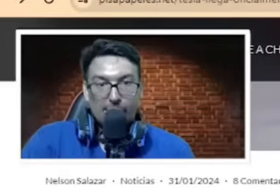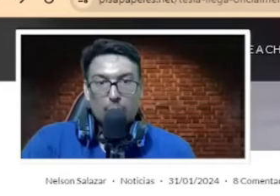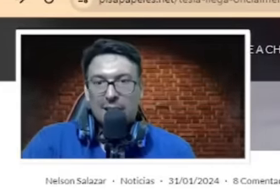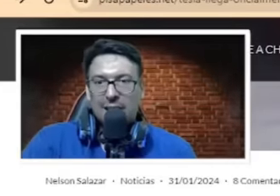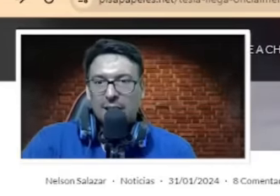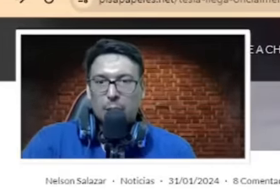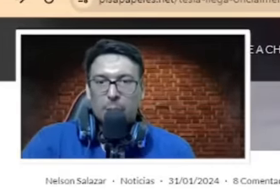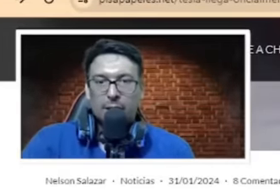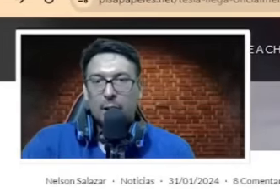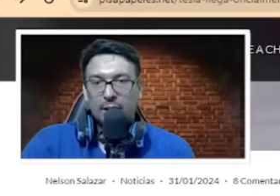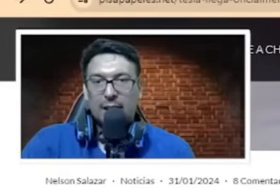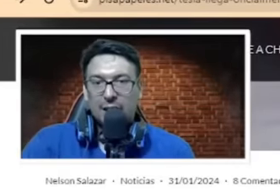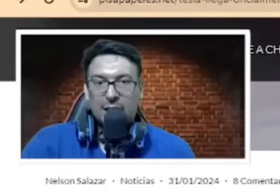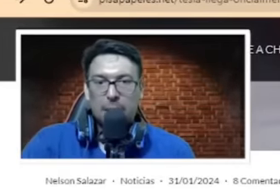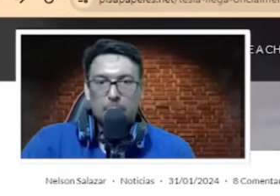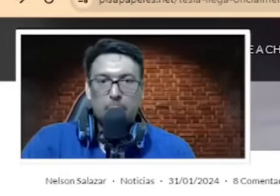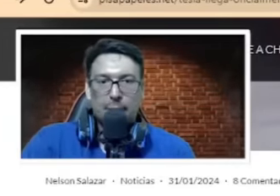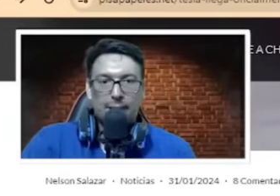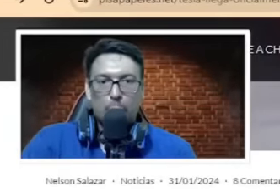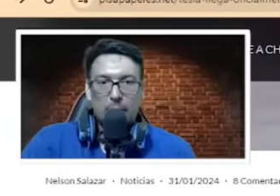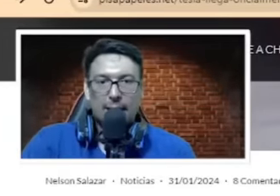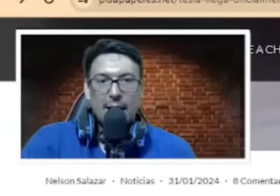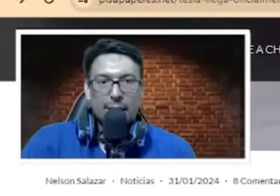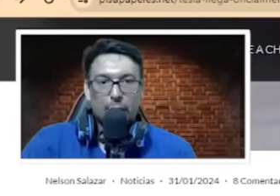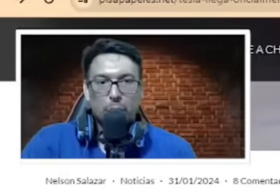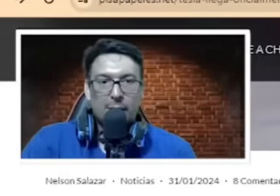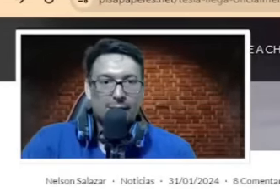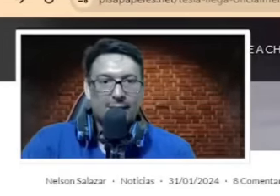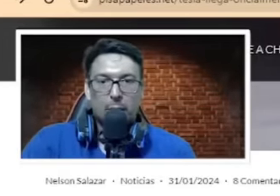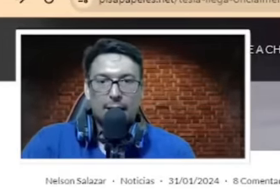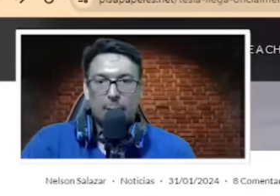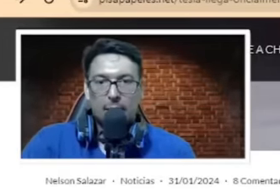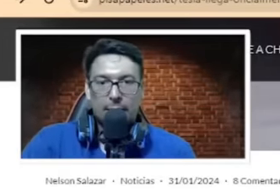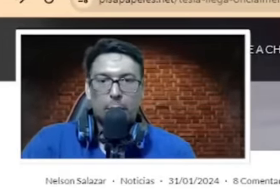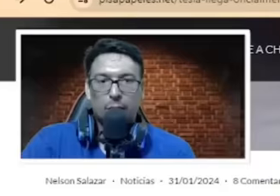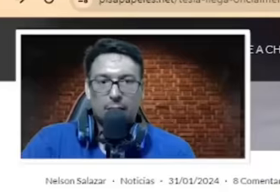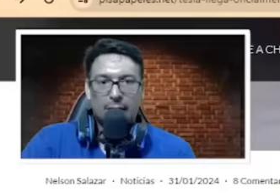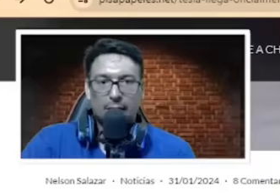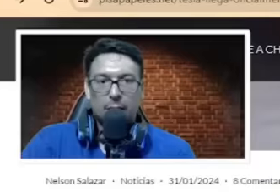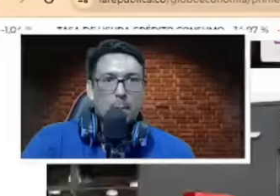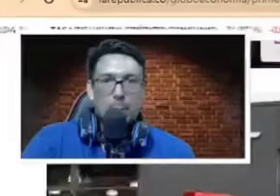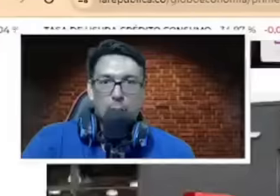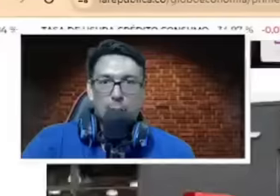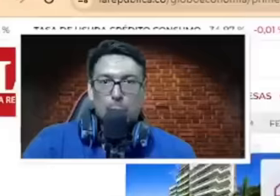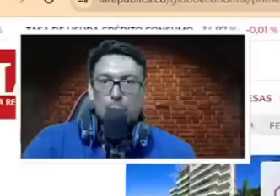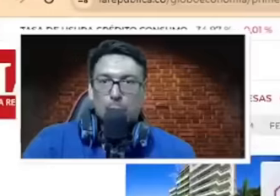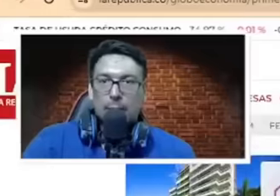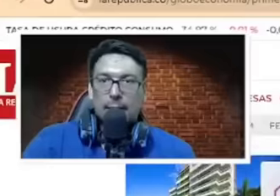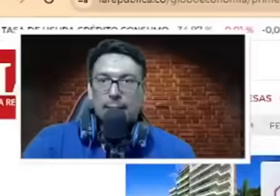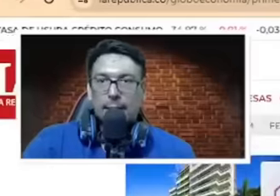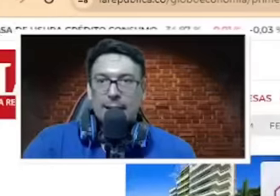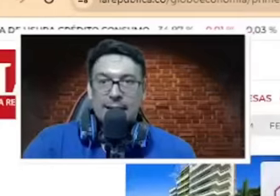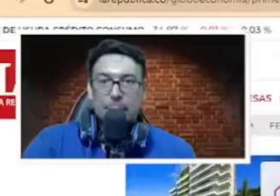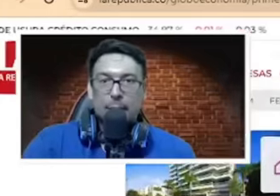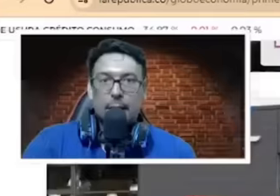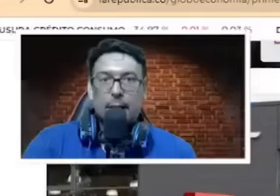su arribo a Chile, convirtiendo así a Chile en el primer país de Sudamérica en donde comercializará de gama de vehículos eléctricos. Vamos con el último, que